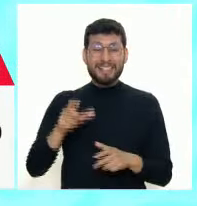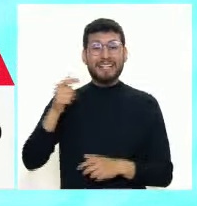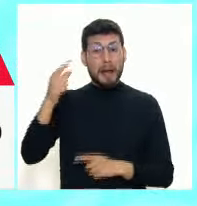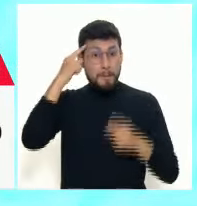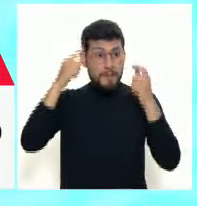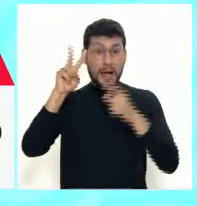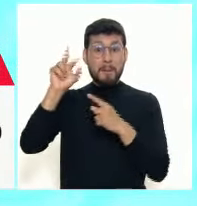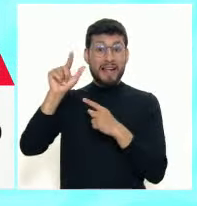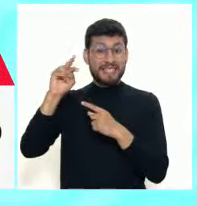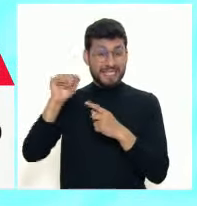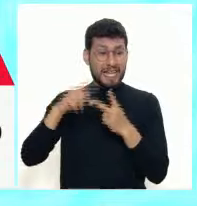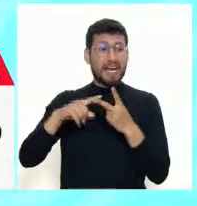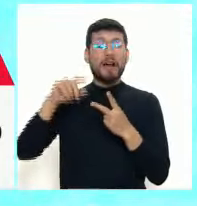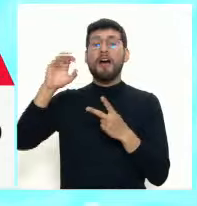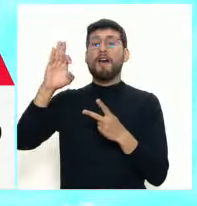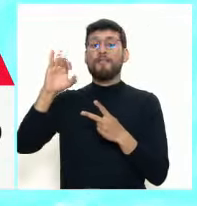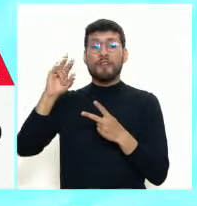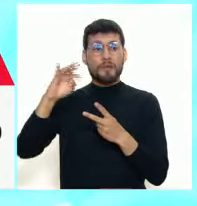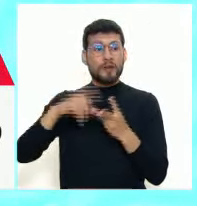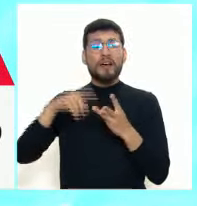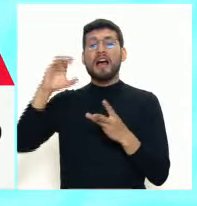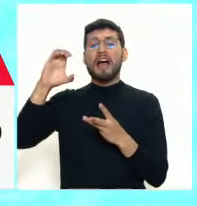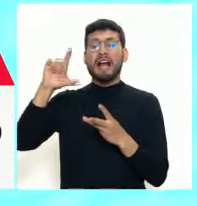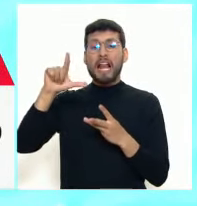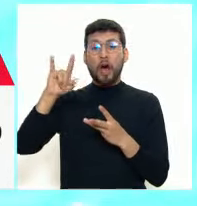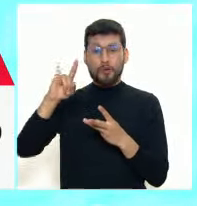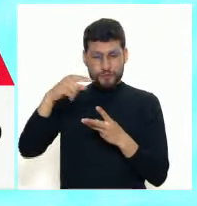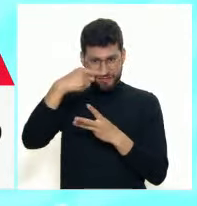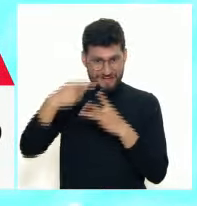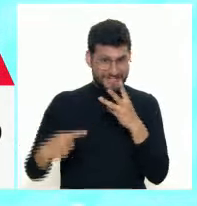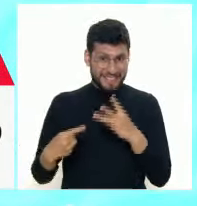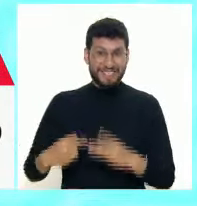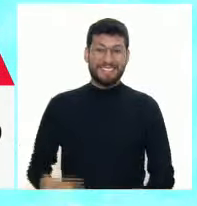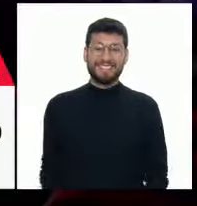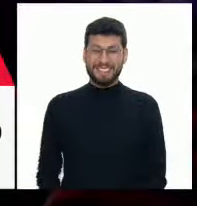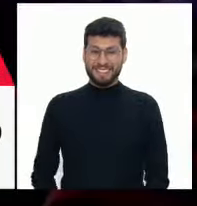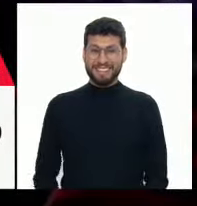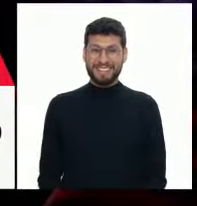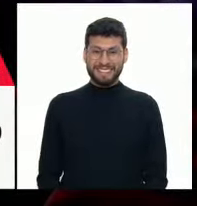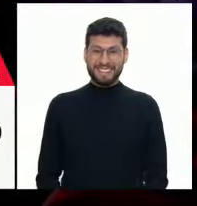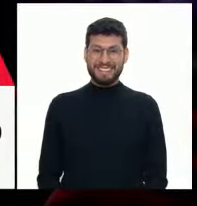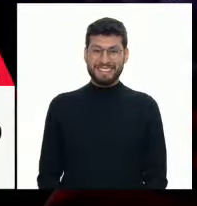mente, Valentina, el Hada Clau y el sabio Filomeno.